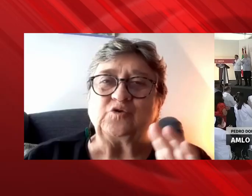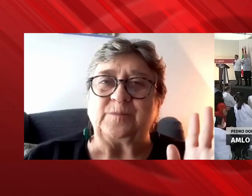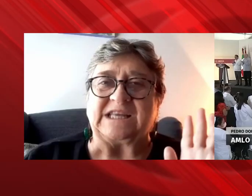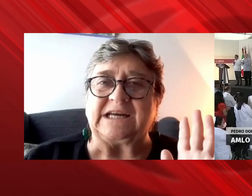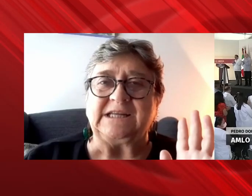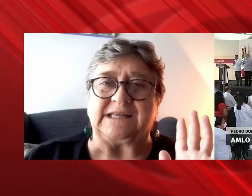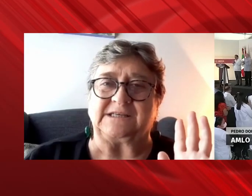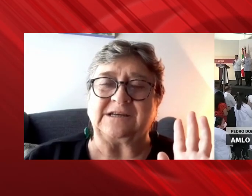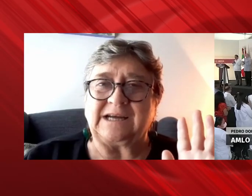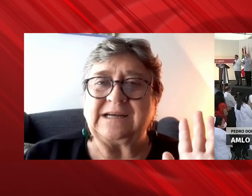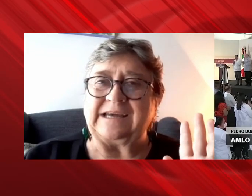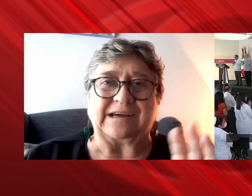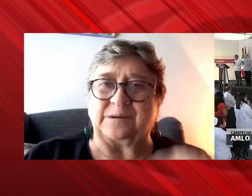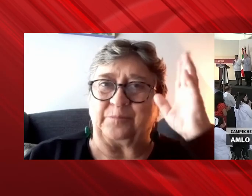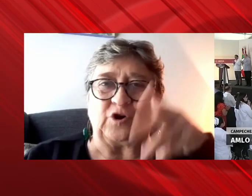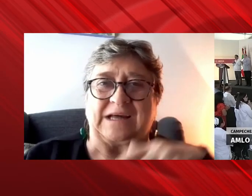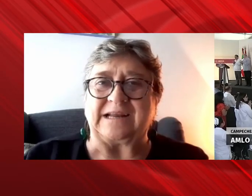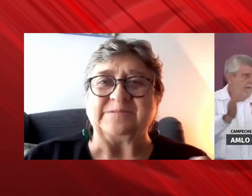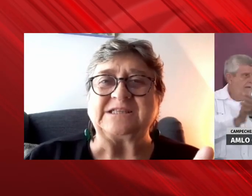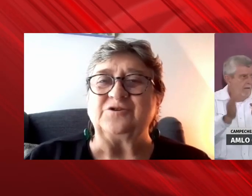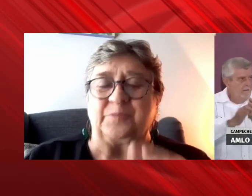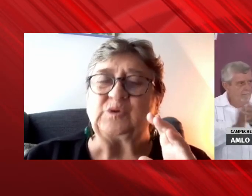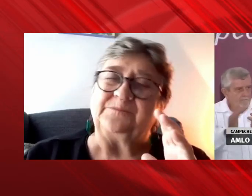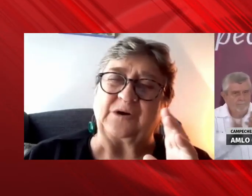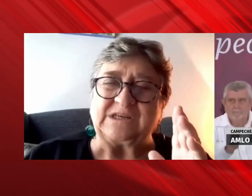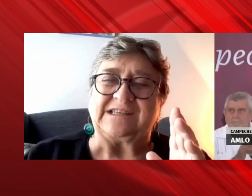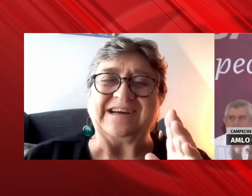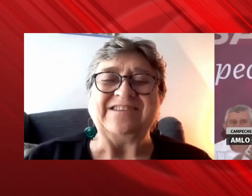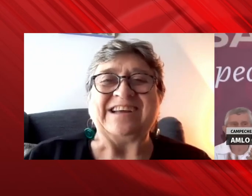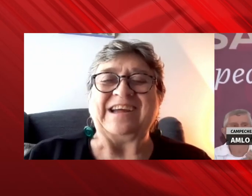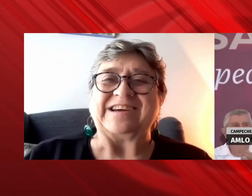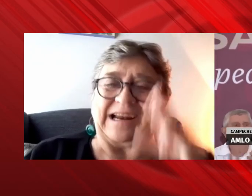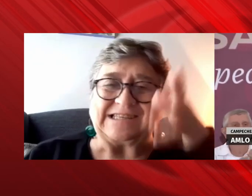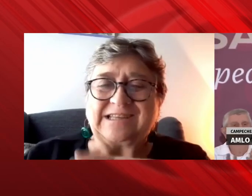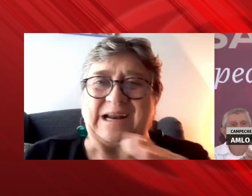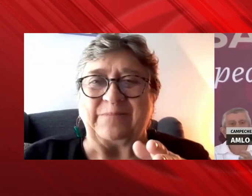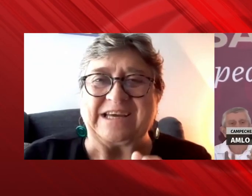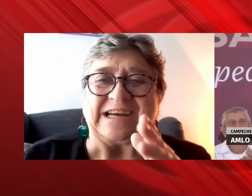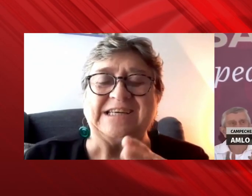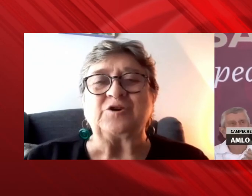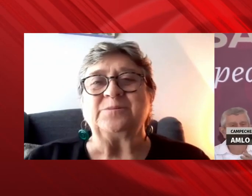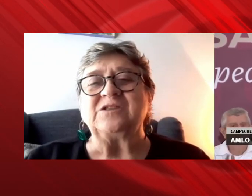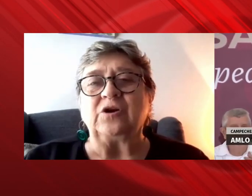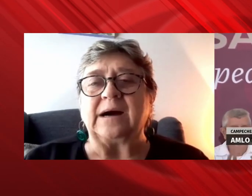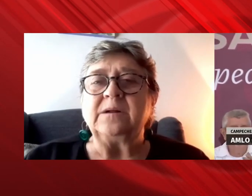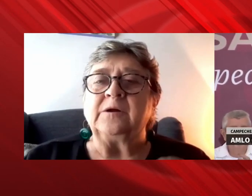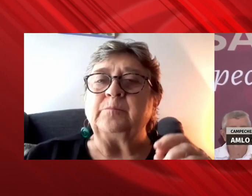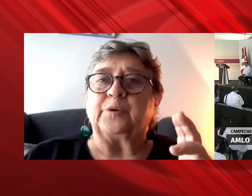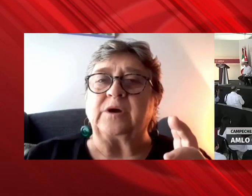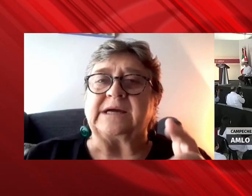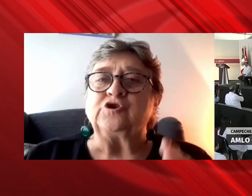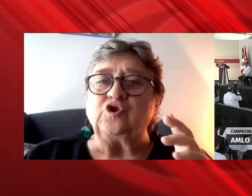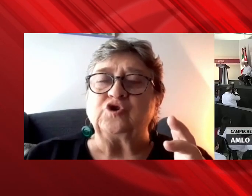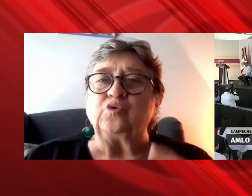ninguna de sus mañanitas pongo la televisión Me cuesta eh a las 7 de la mañana ya estoy viendo la